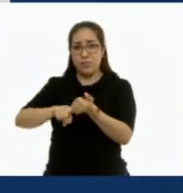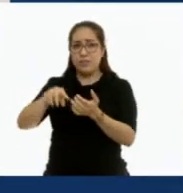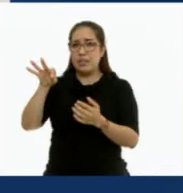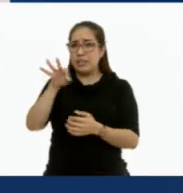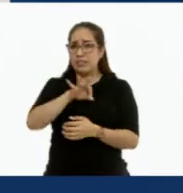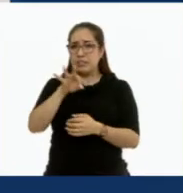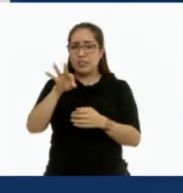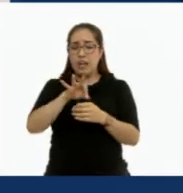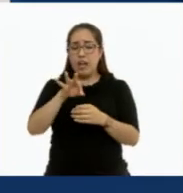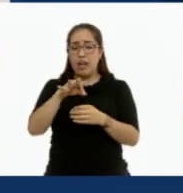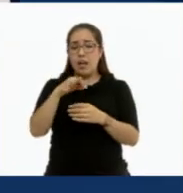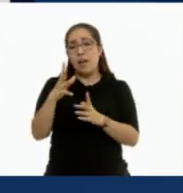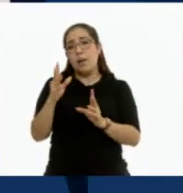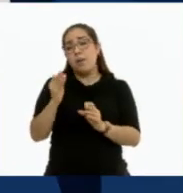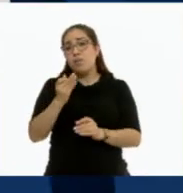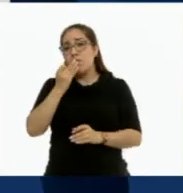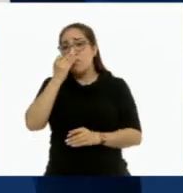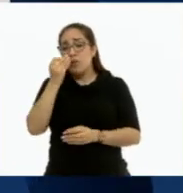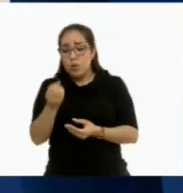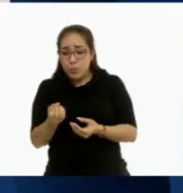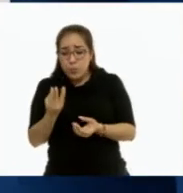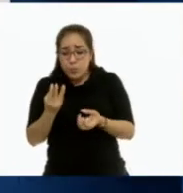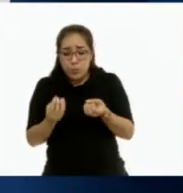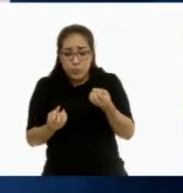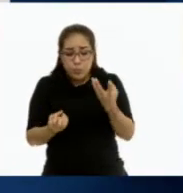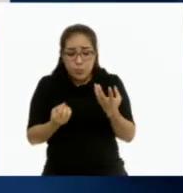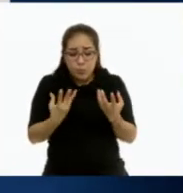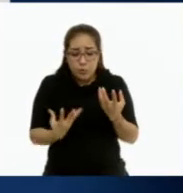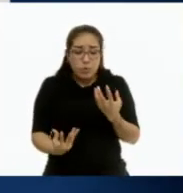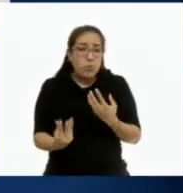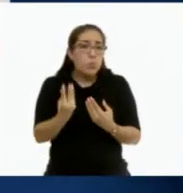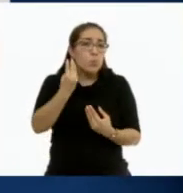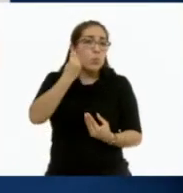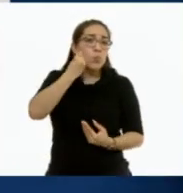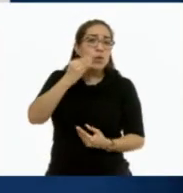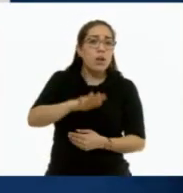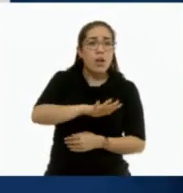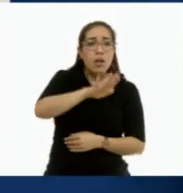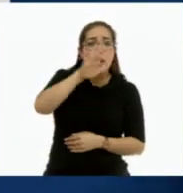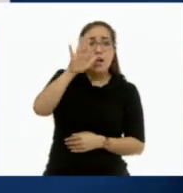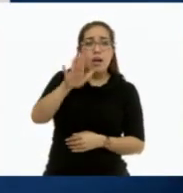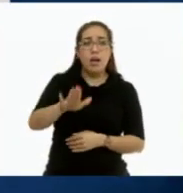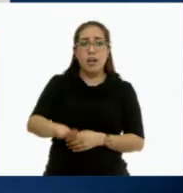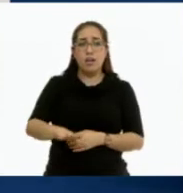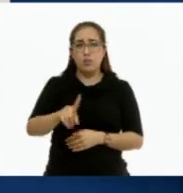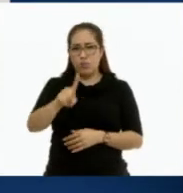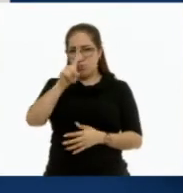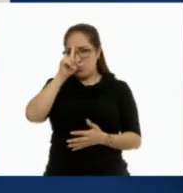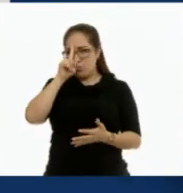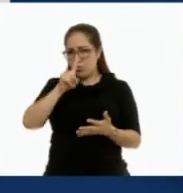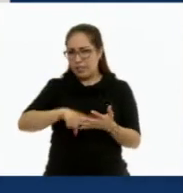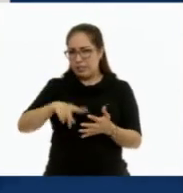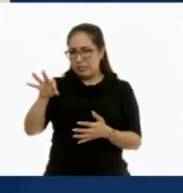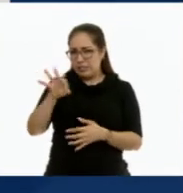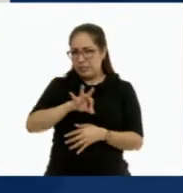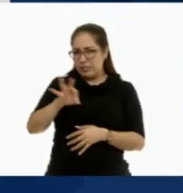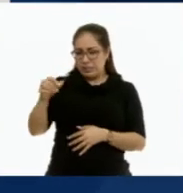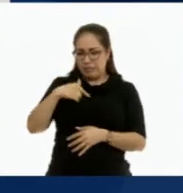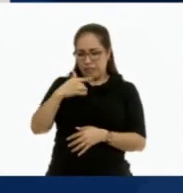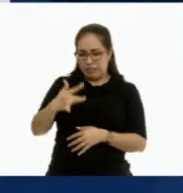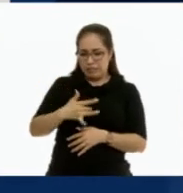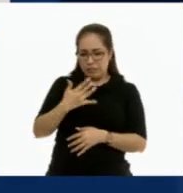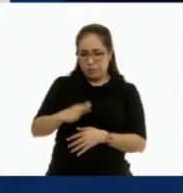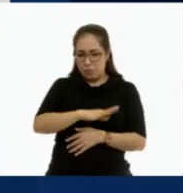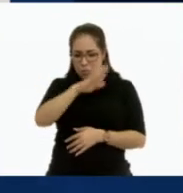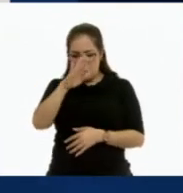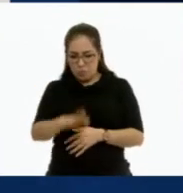beso de la primavera? ¿Crees que el luto te adelanta la bandera de tu destino? ¿Y encuentras